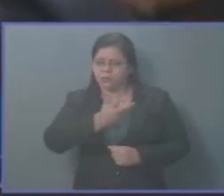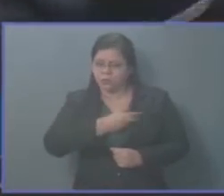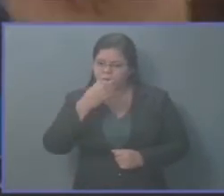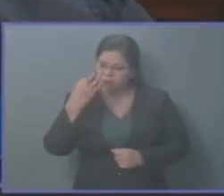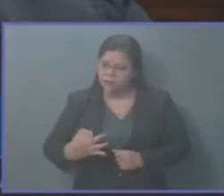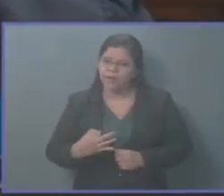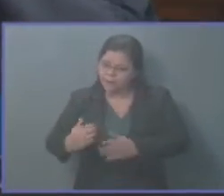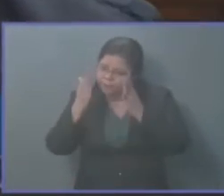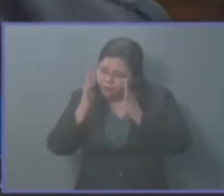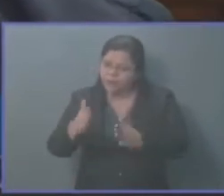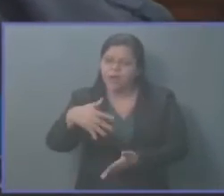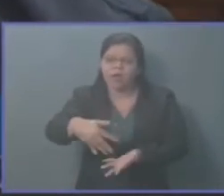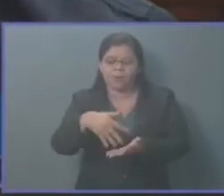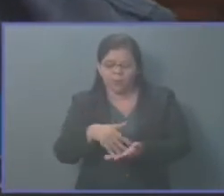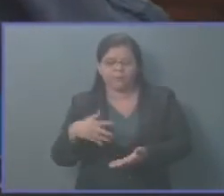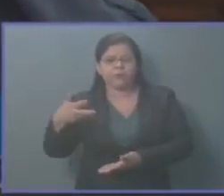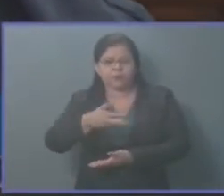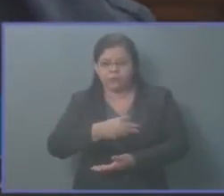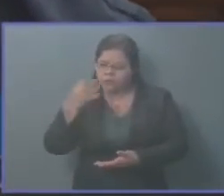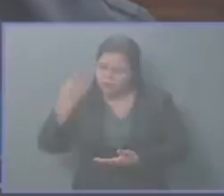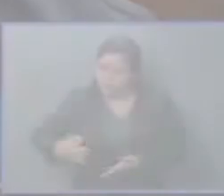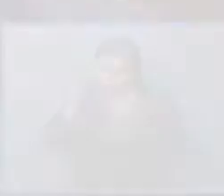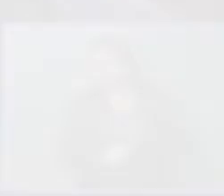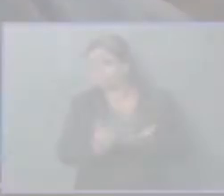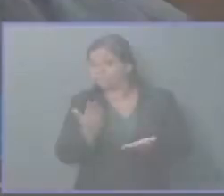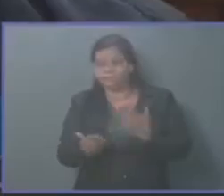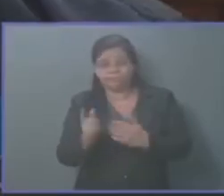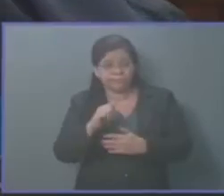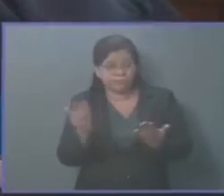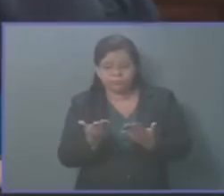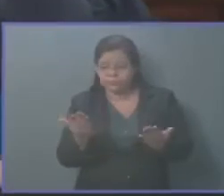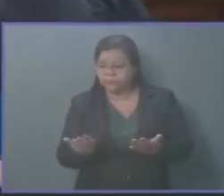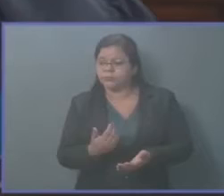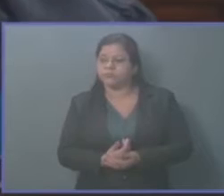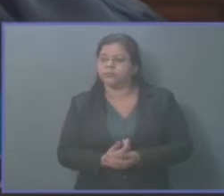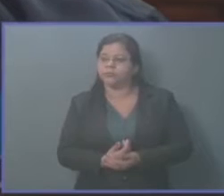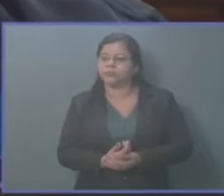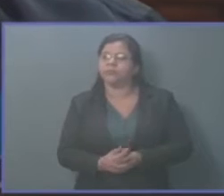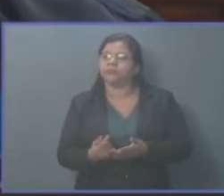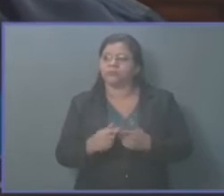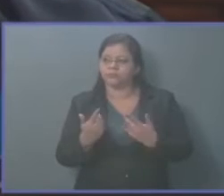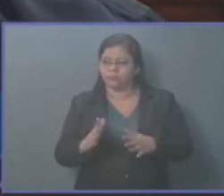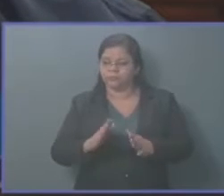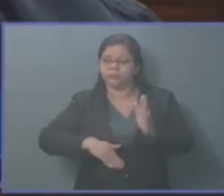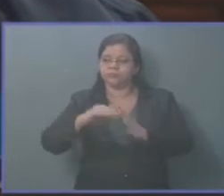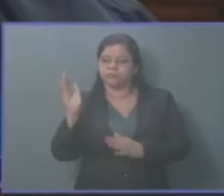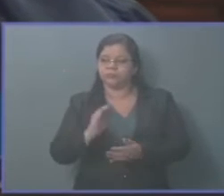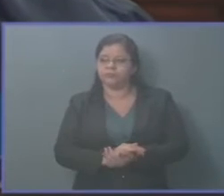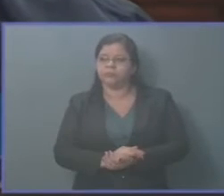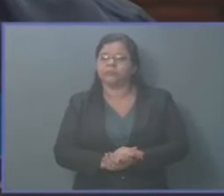debemos al pueblo y es sobre ellos de quien debemos legislar. porque muchas veces se manejan intereses